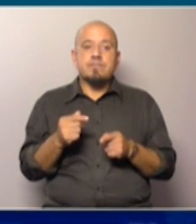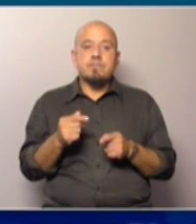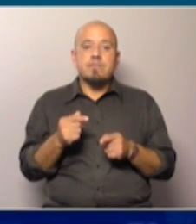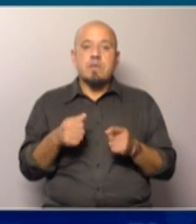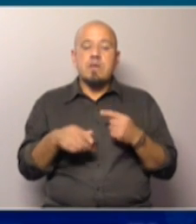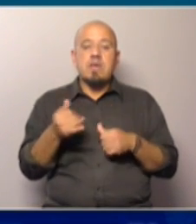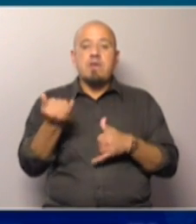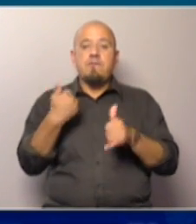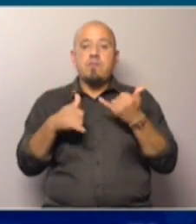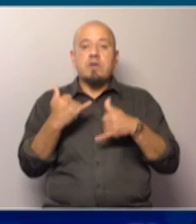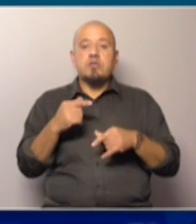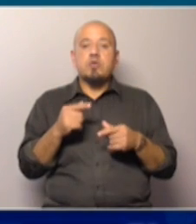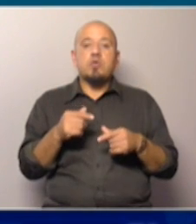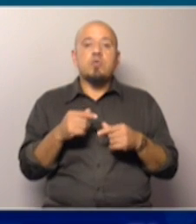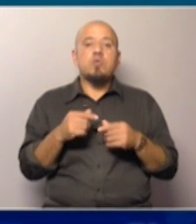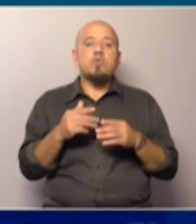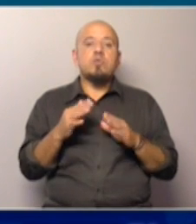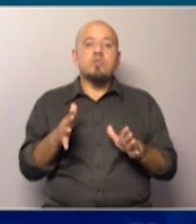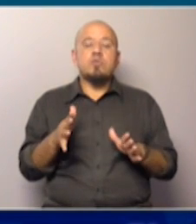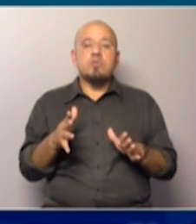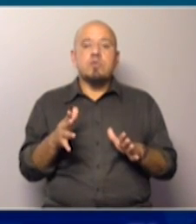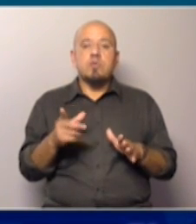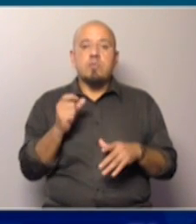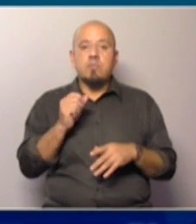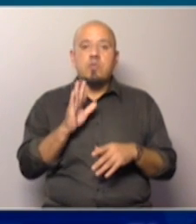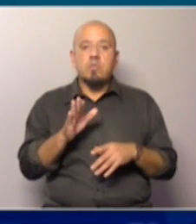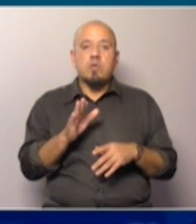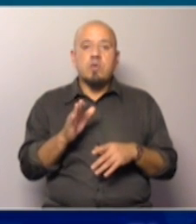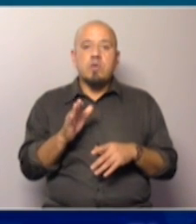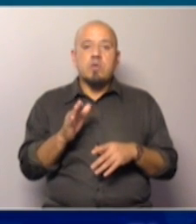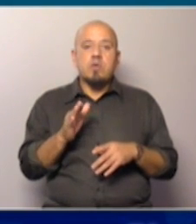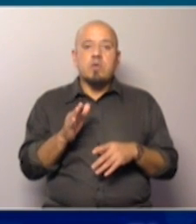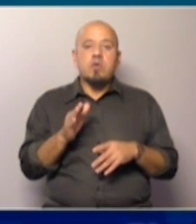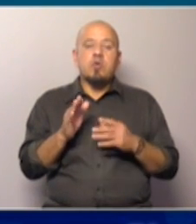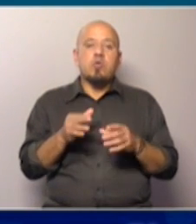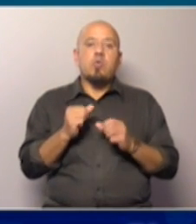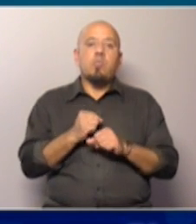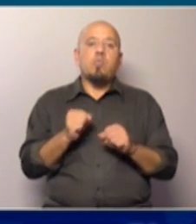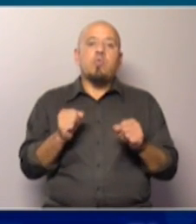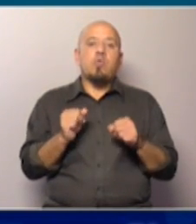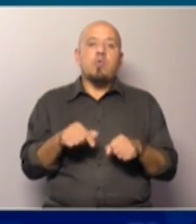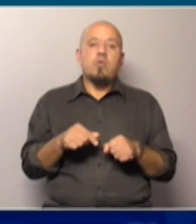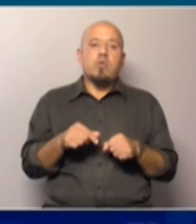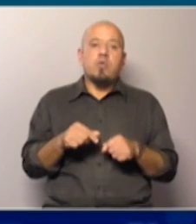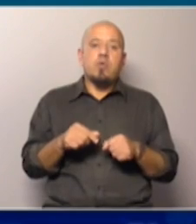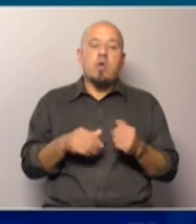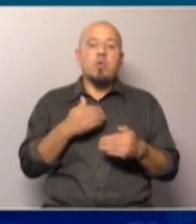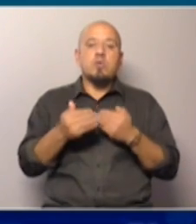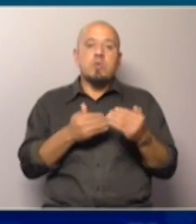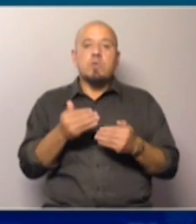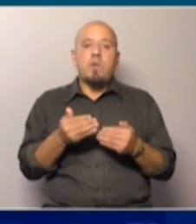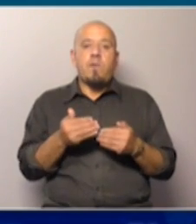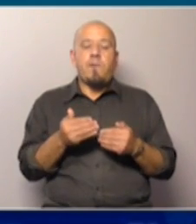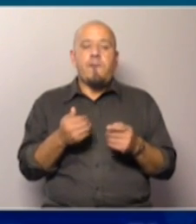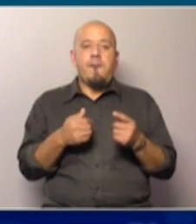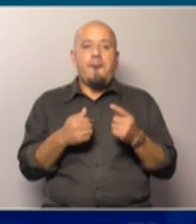través de información comprensible y muy específica. O sea, no puede ser, esto puede tener consecuencias,